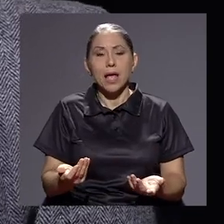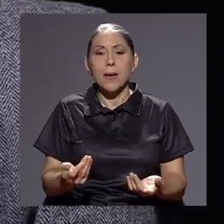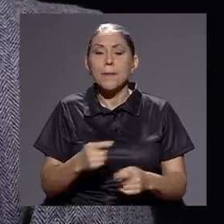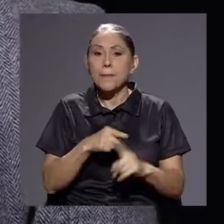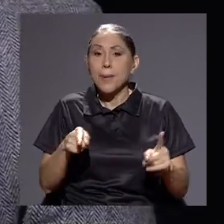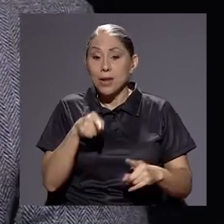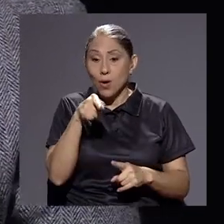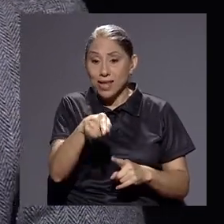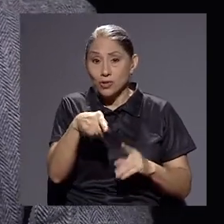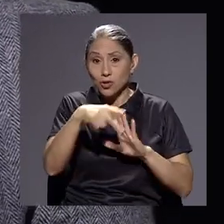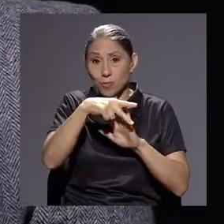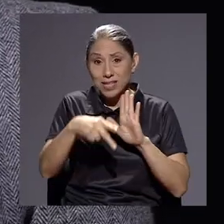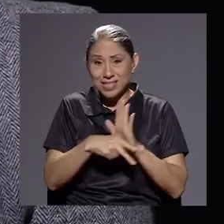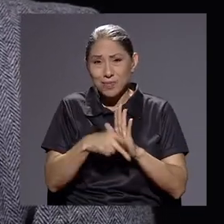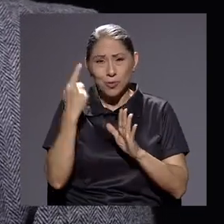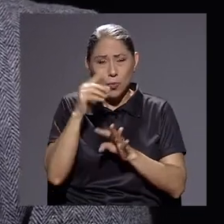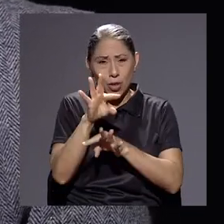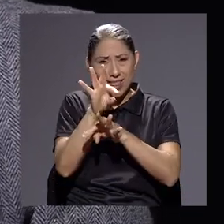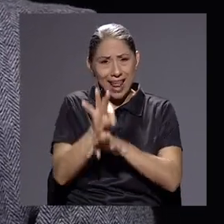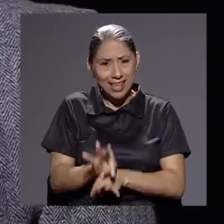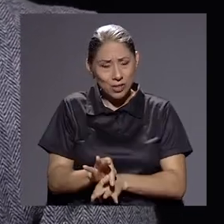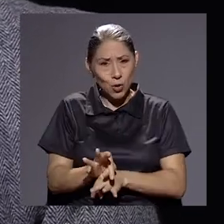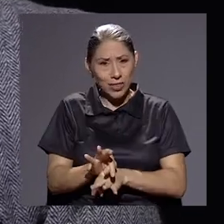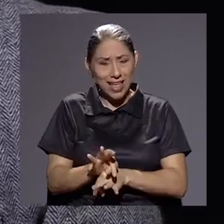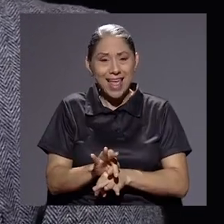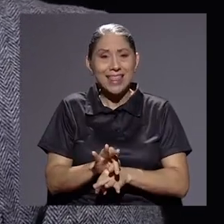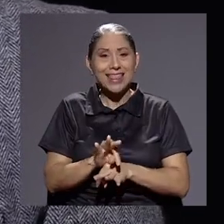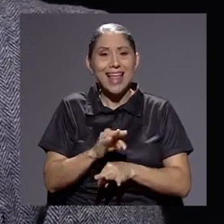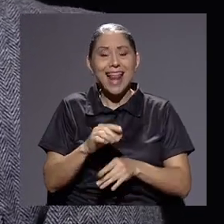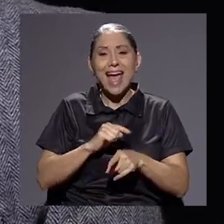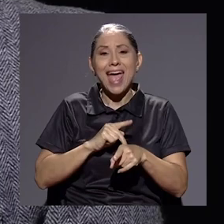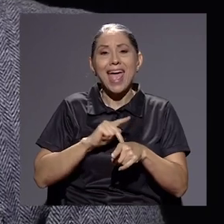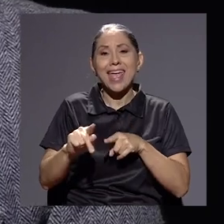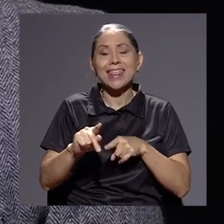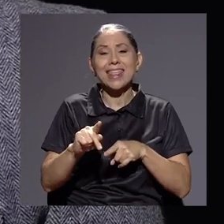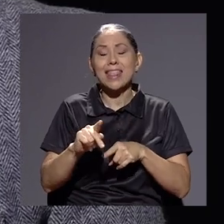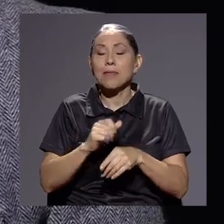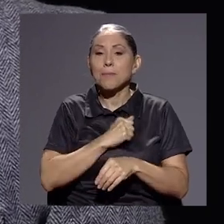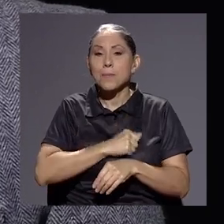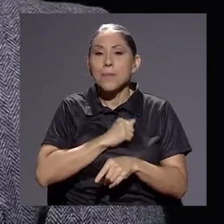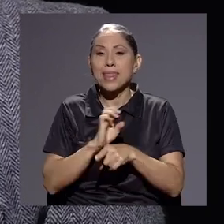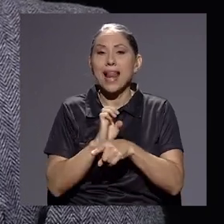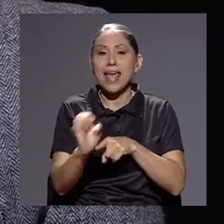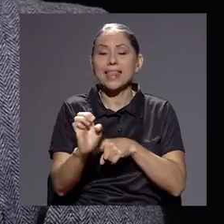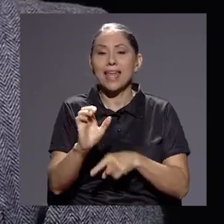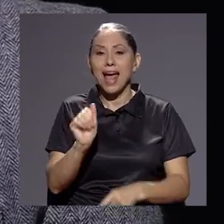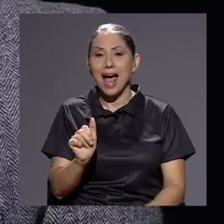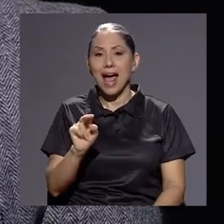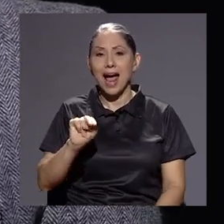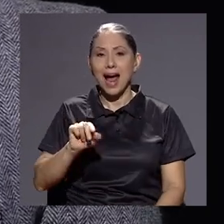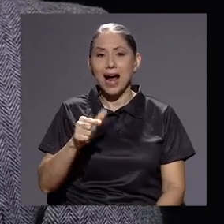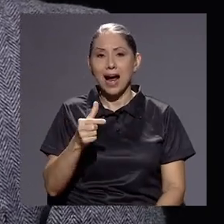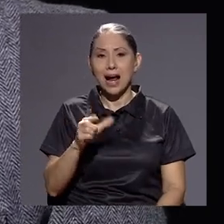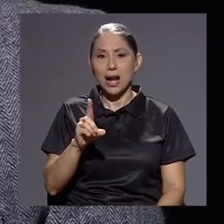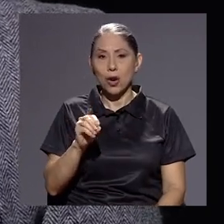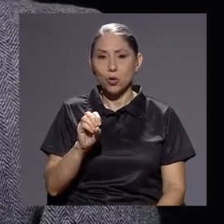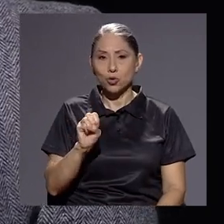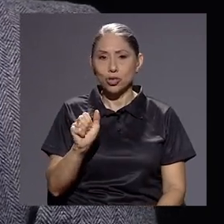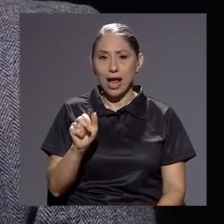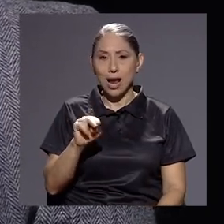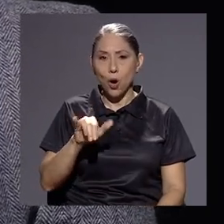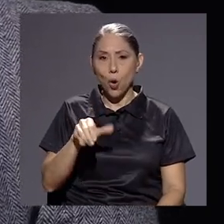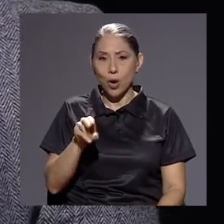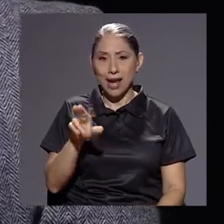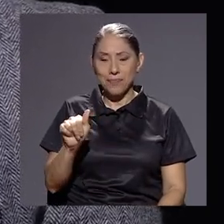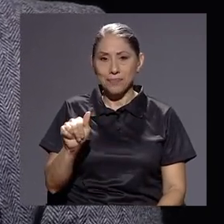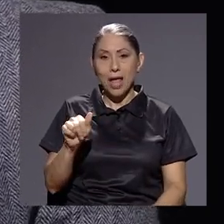sí se convirtieron, sobre todo por esta tradición de la ética anglosajona, como en estos elementos rectores para dar un camino